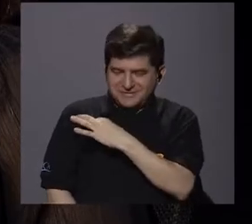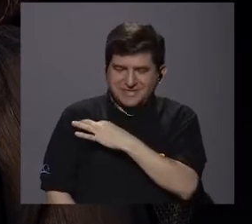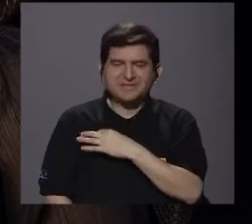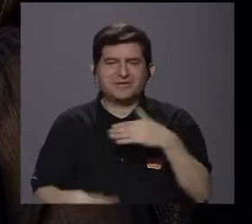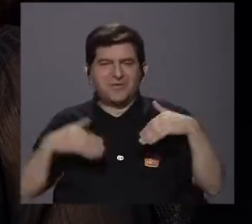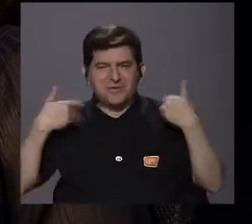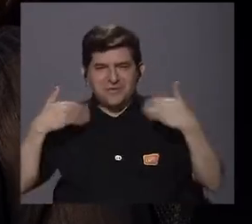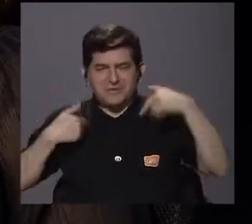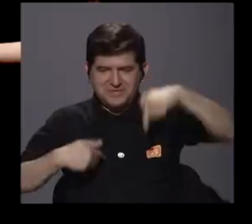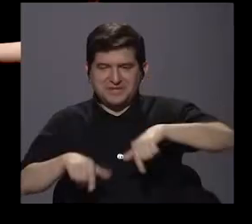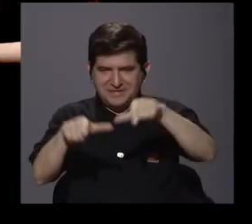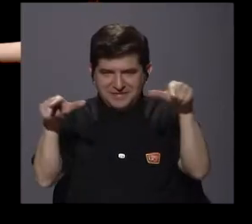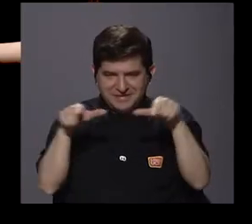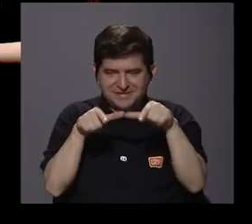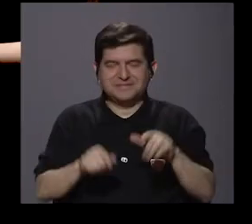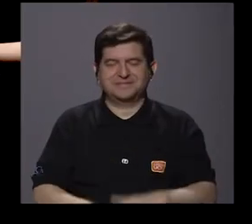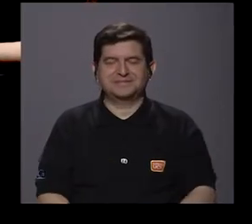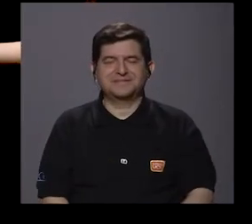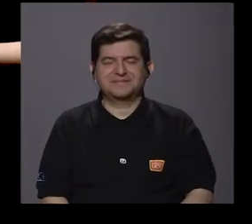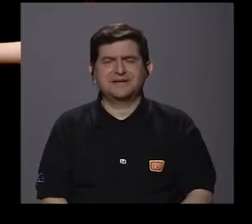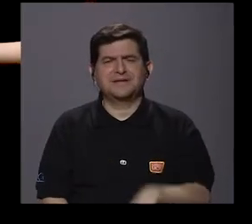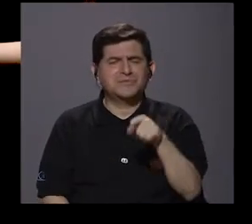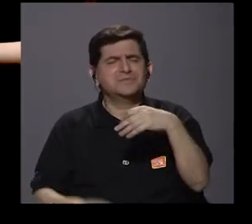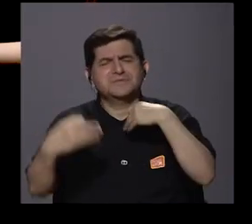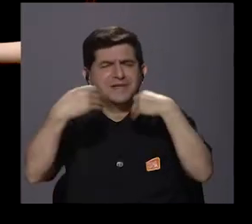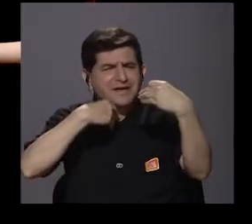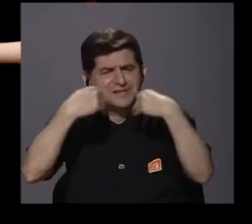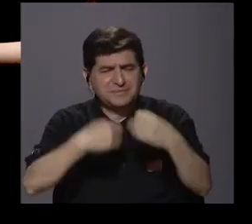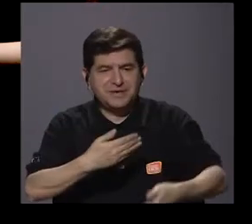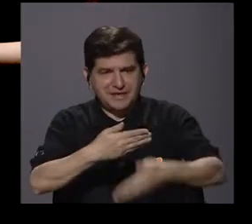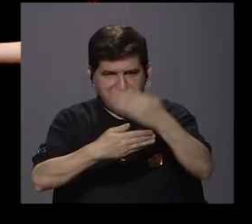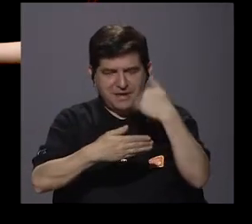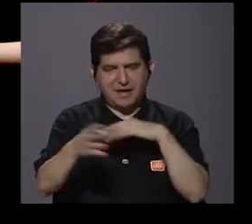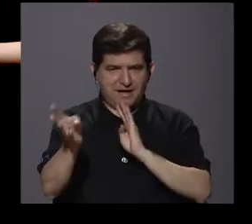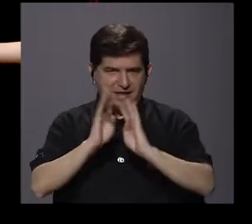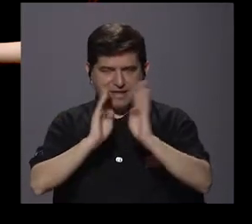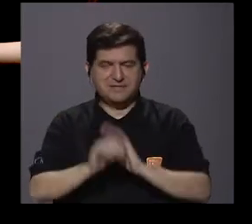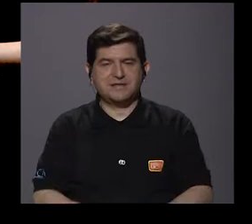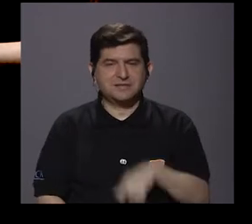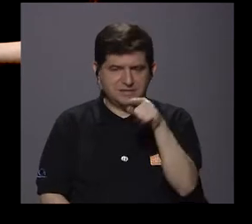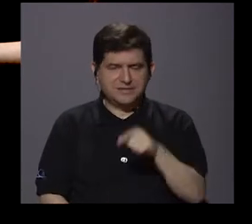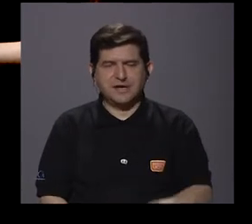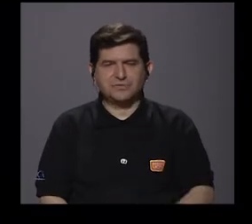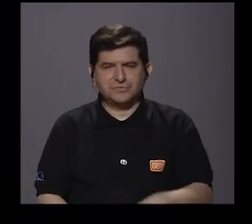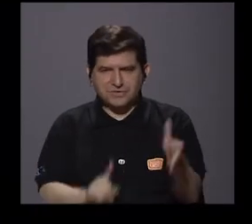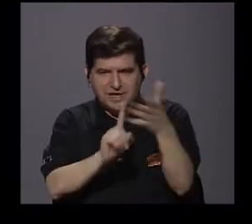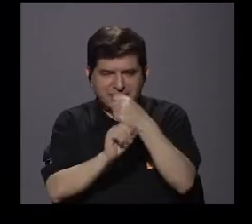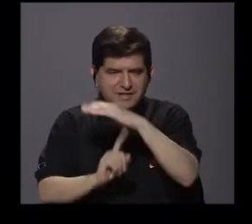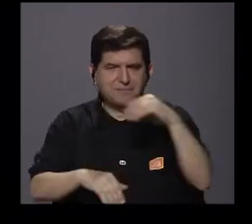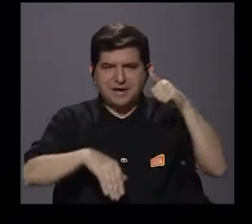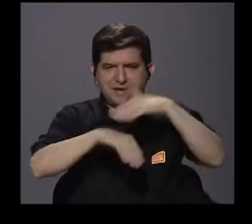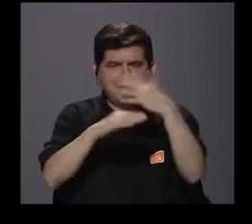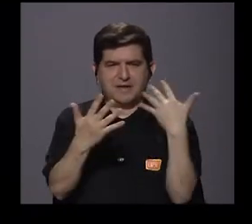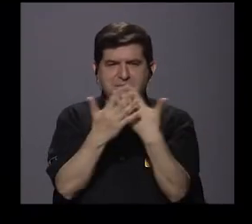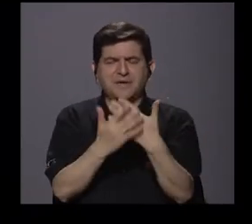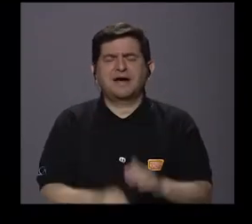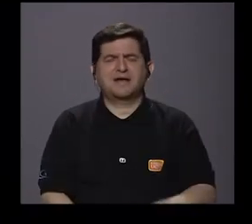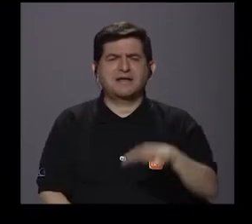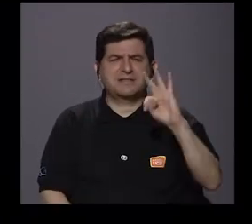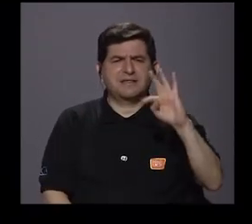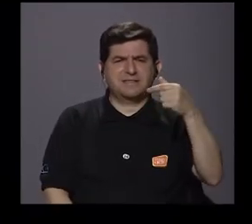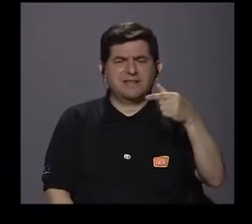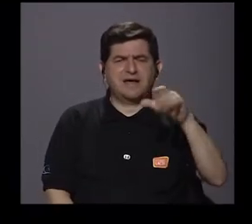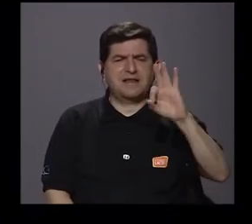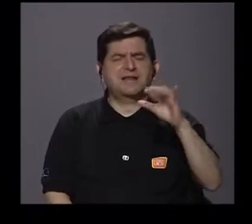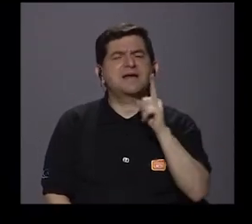muy contenta de estar aquí. Doña Tatiana, cuénteme, antes de que hablemos del arresto y la cárcel, ¿quién es doña Tatiana y